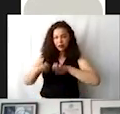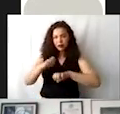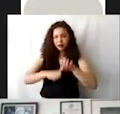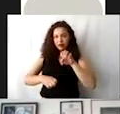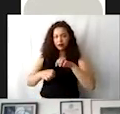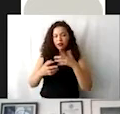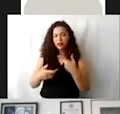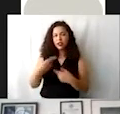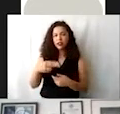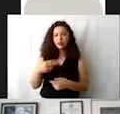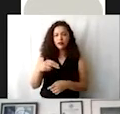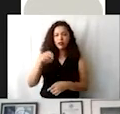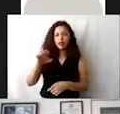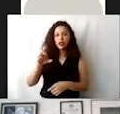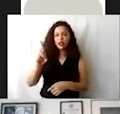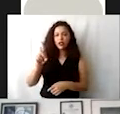EDOS,